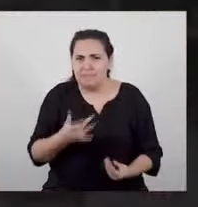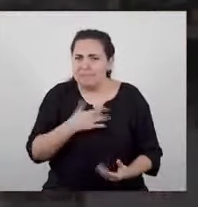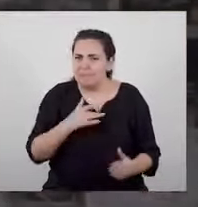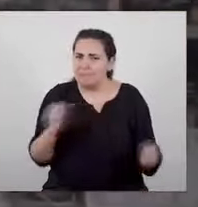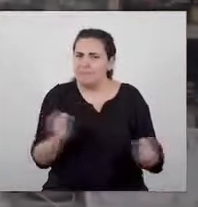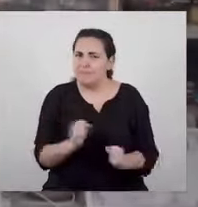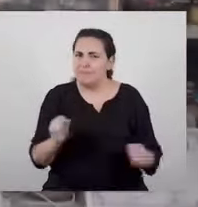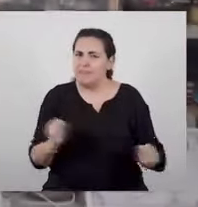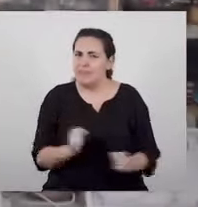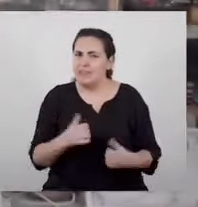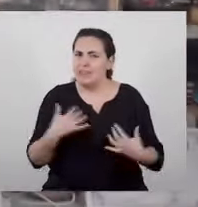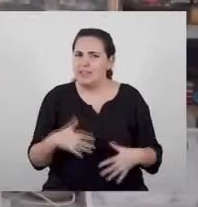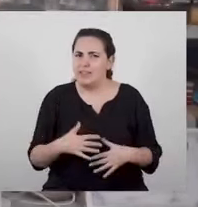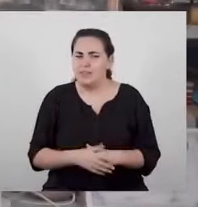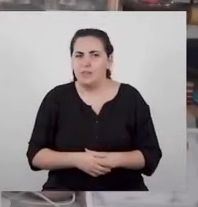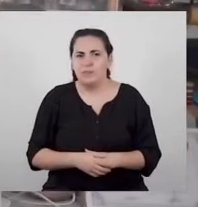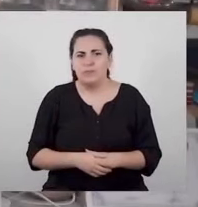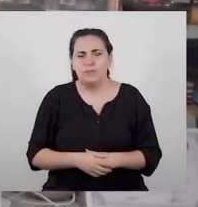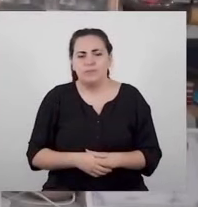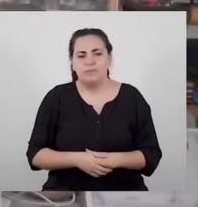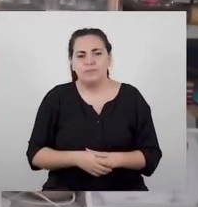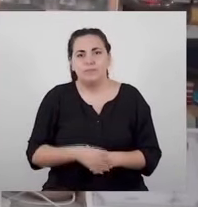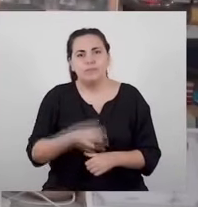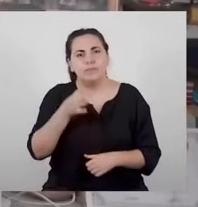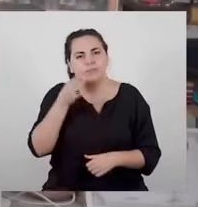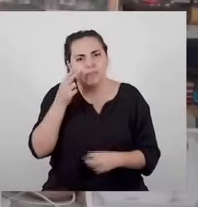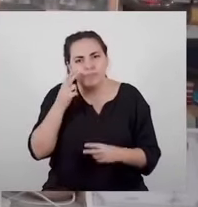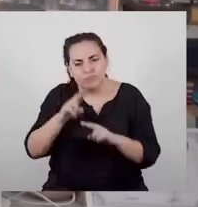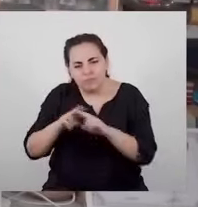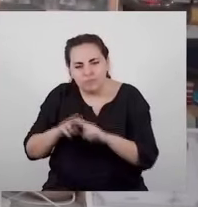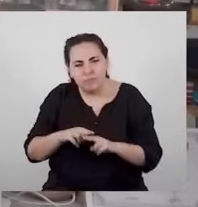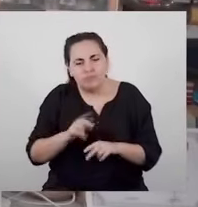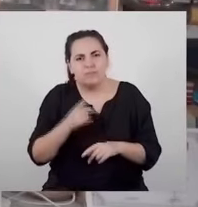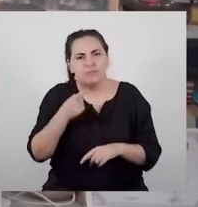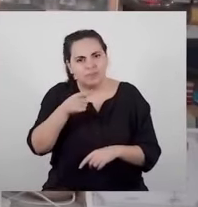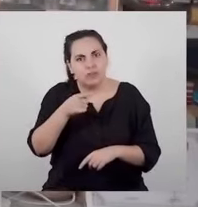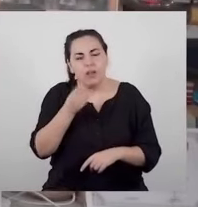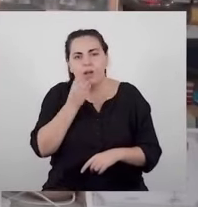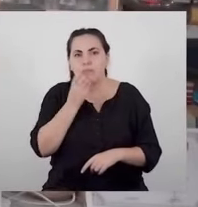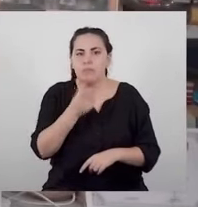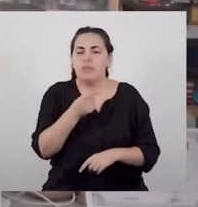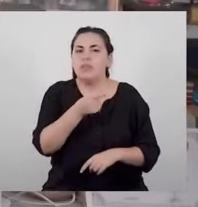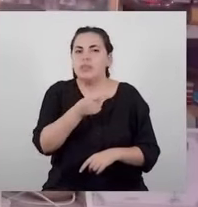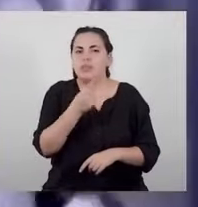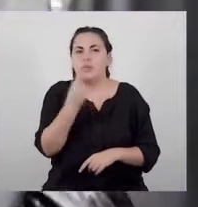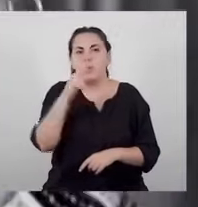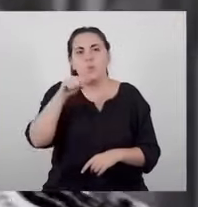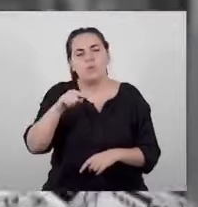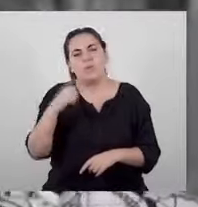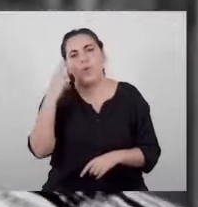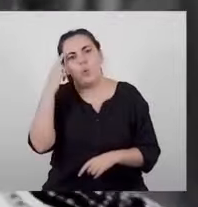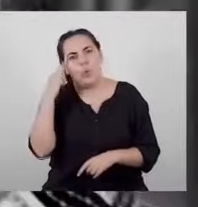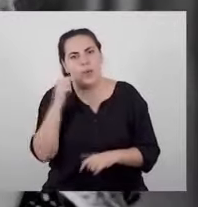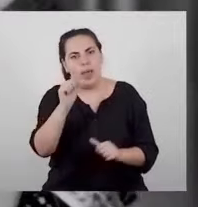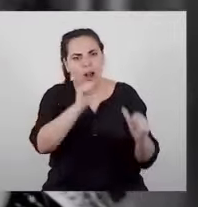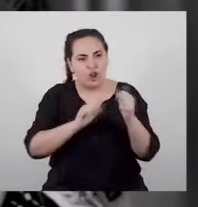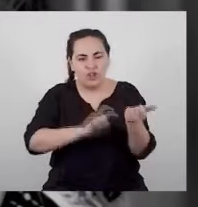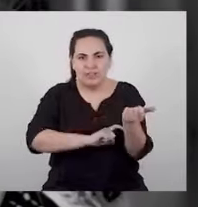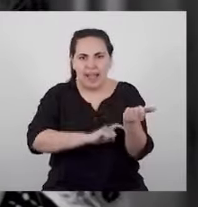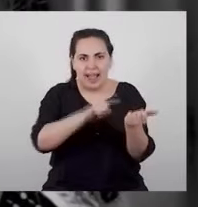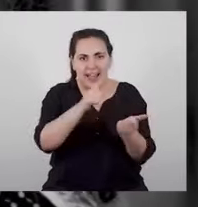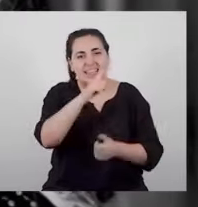la pericia la pericia arrojó que él venía con 1.9 de alcohol 1.9 de alcohol a más de 100 km por